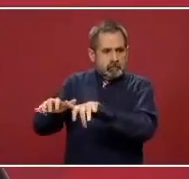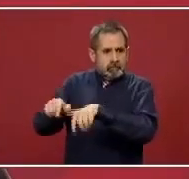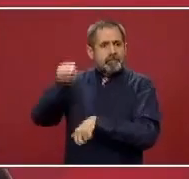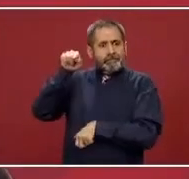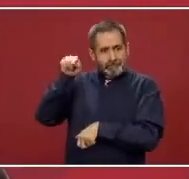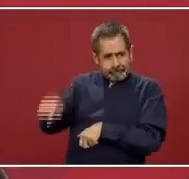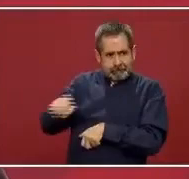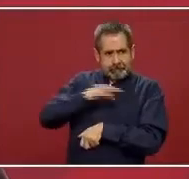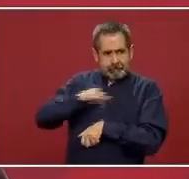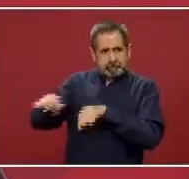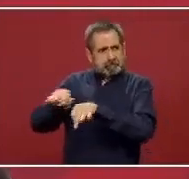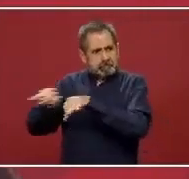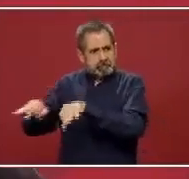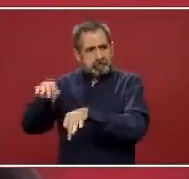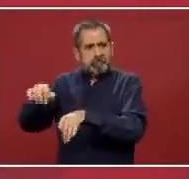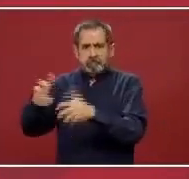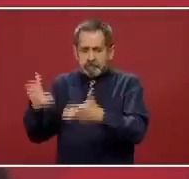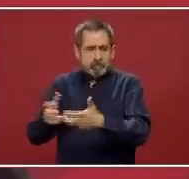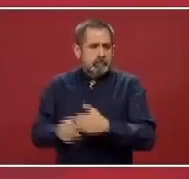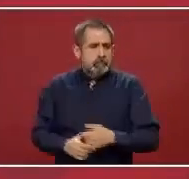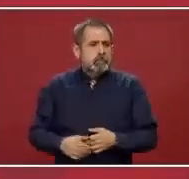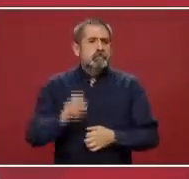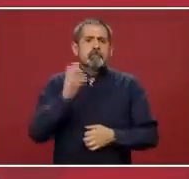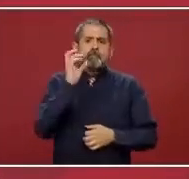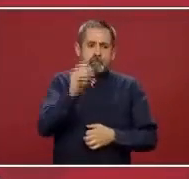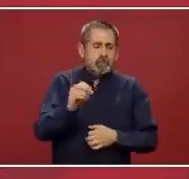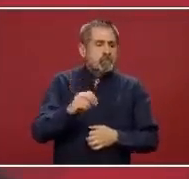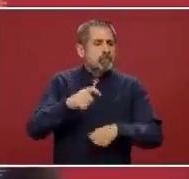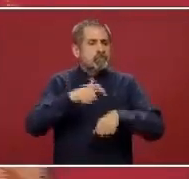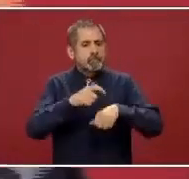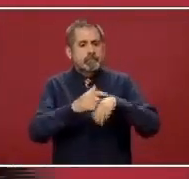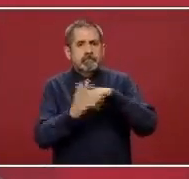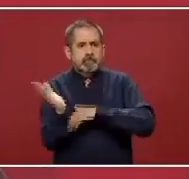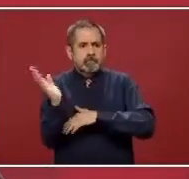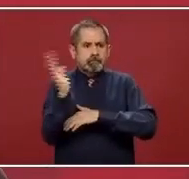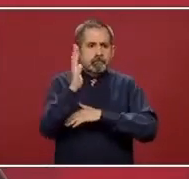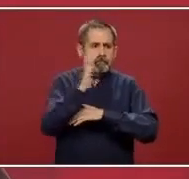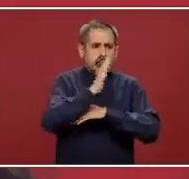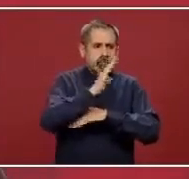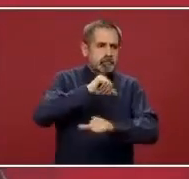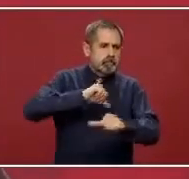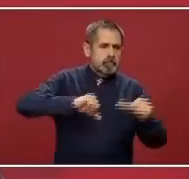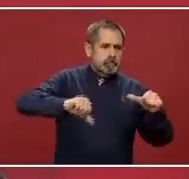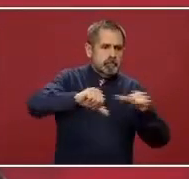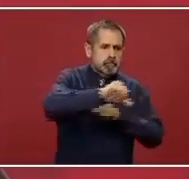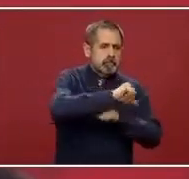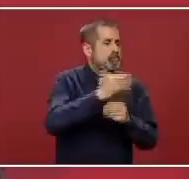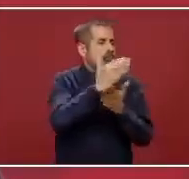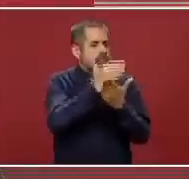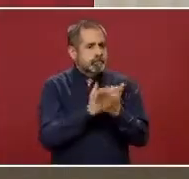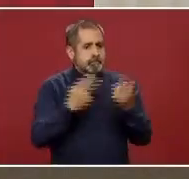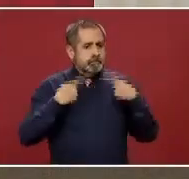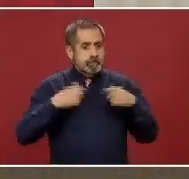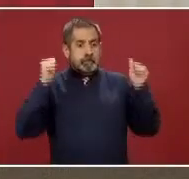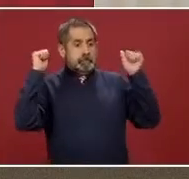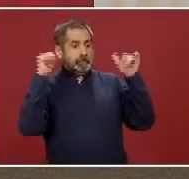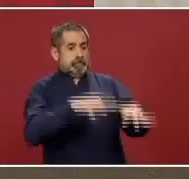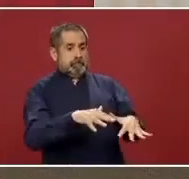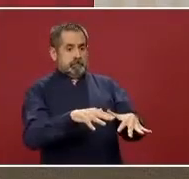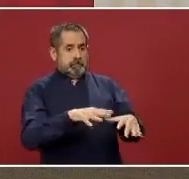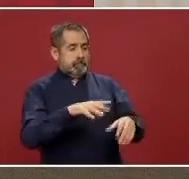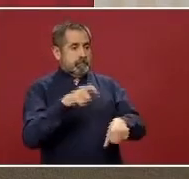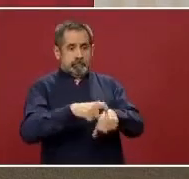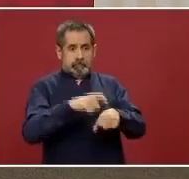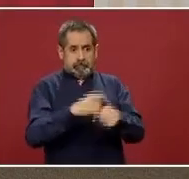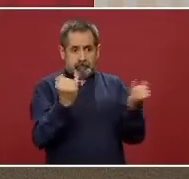desde casa, o que organicen los turnos para que haya menos gente en un momento dado en un espacio y que